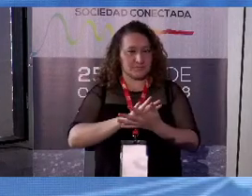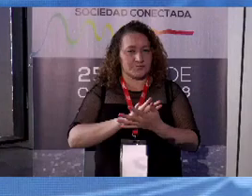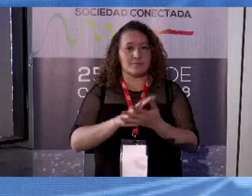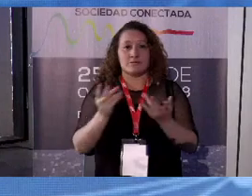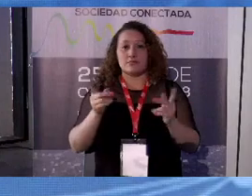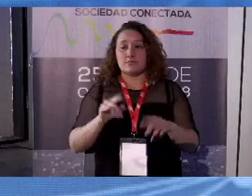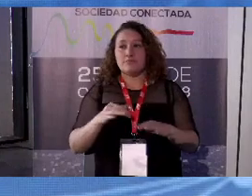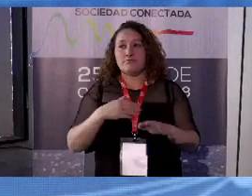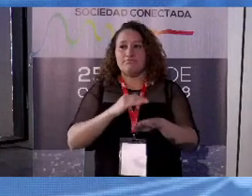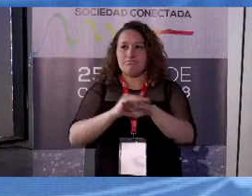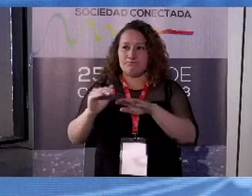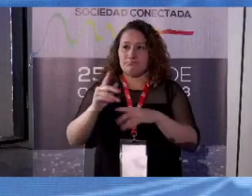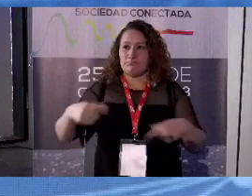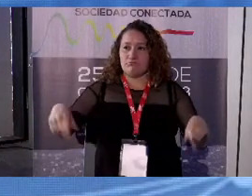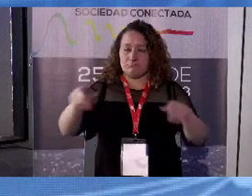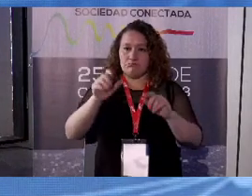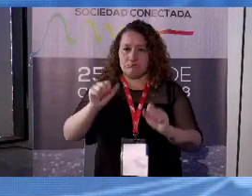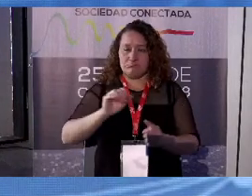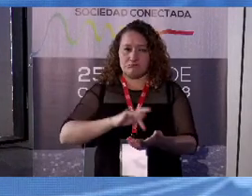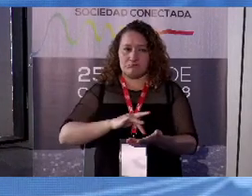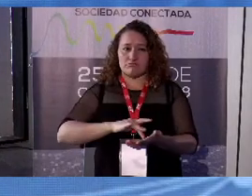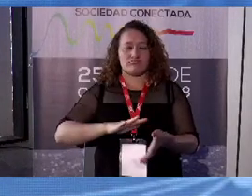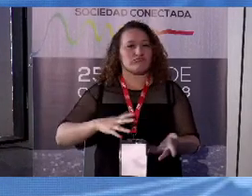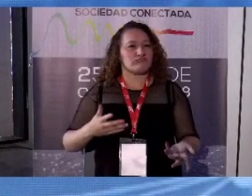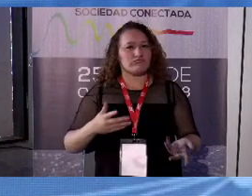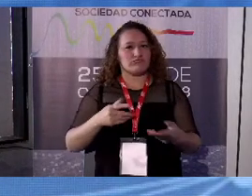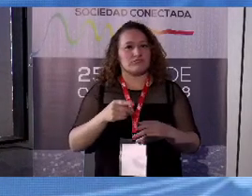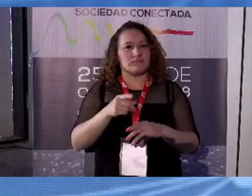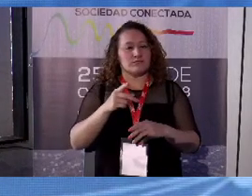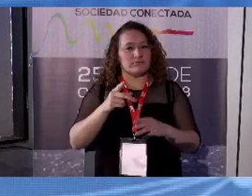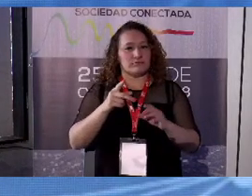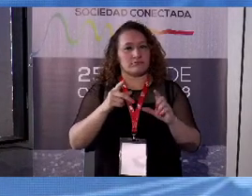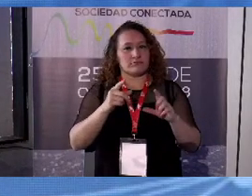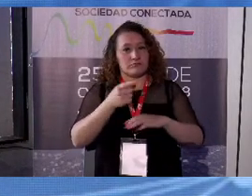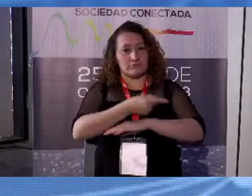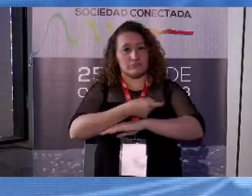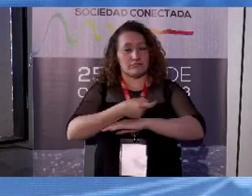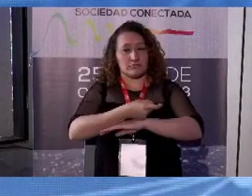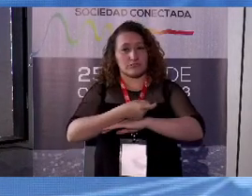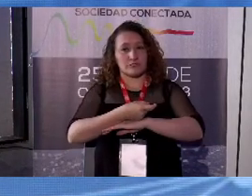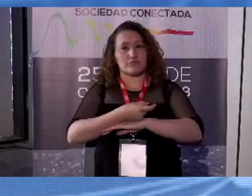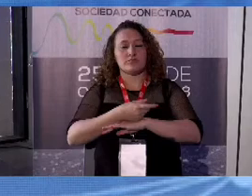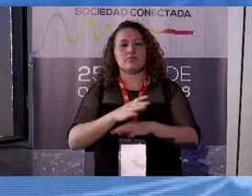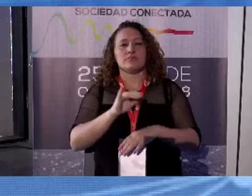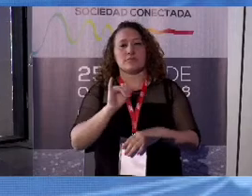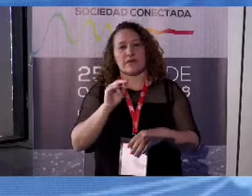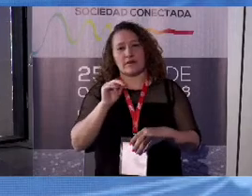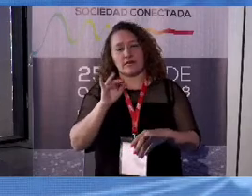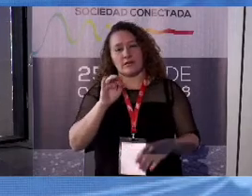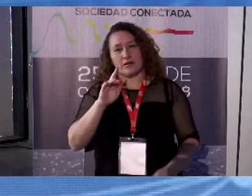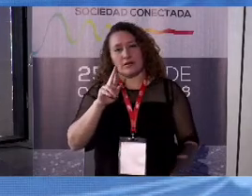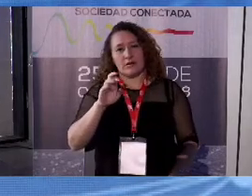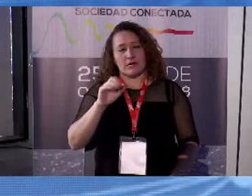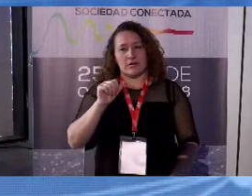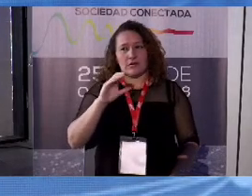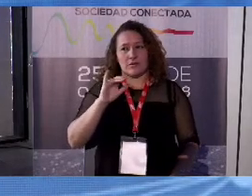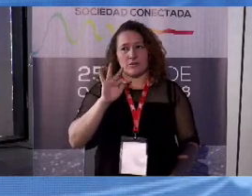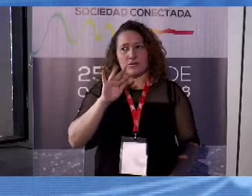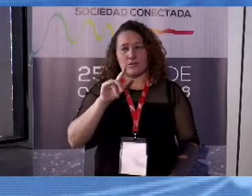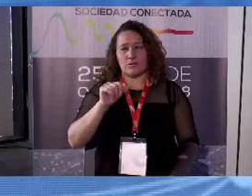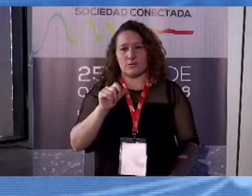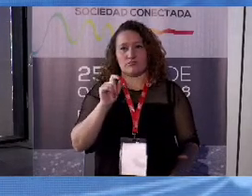invitamos para que interactúen con nosotros ingresando desde su navegador a repito la página interactuan